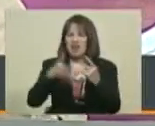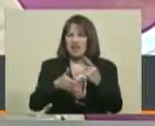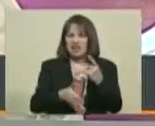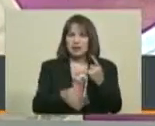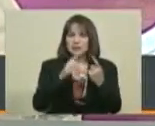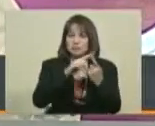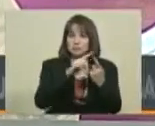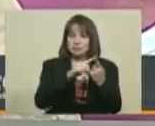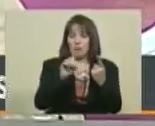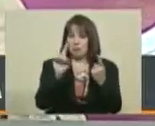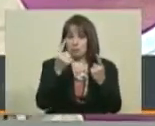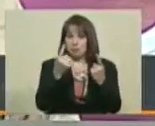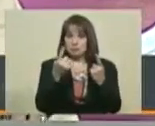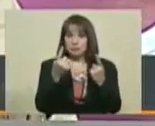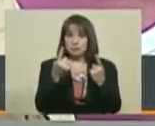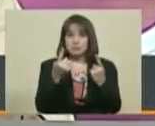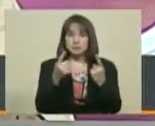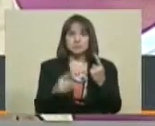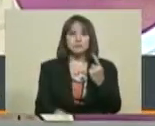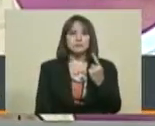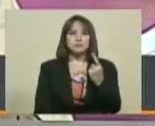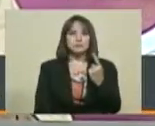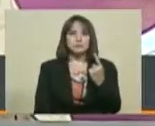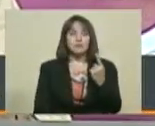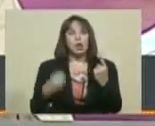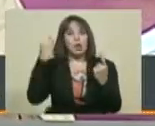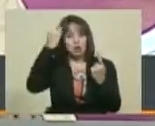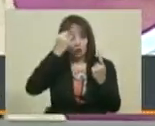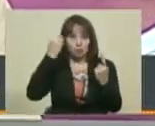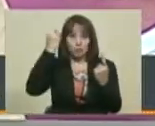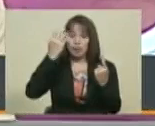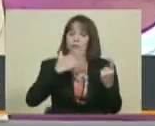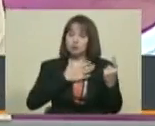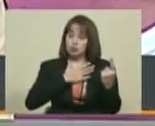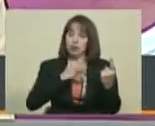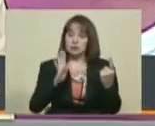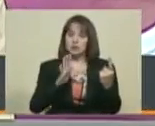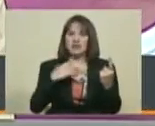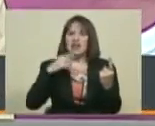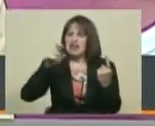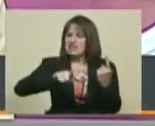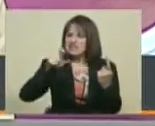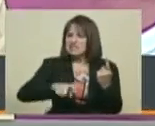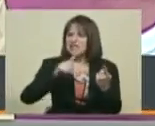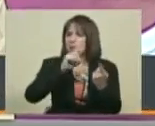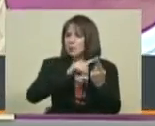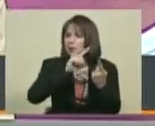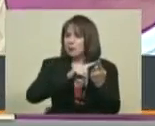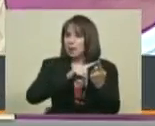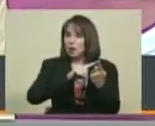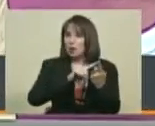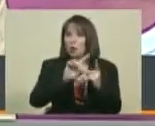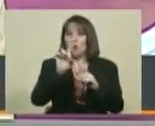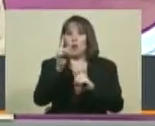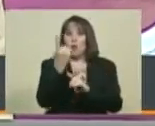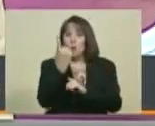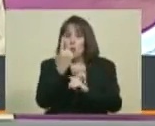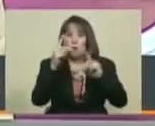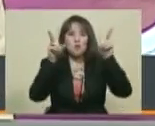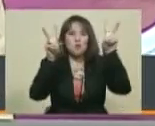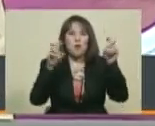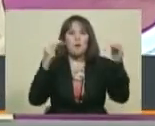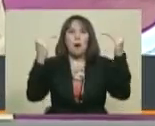sin lugar a dudas, así lo creo, necesitamos una nueva ética.